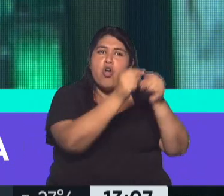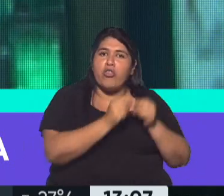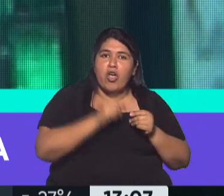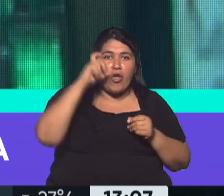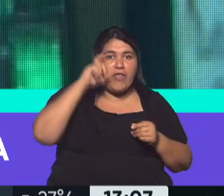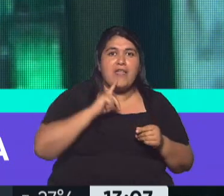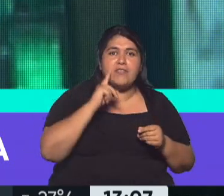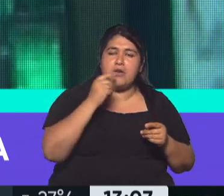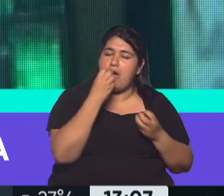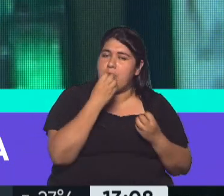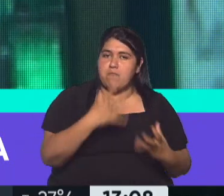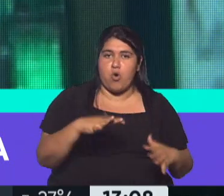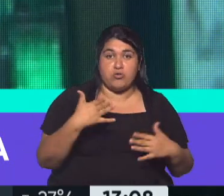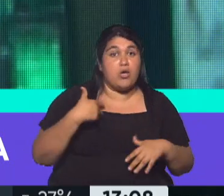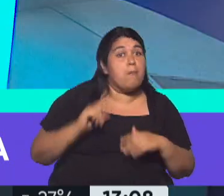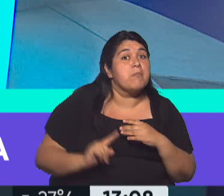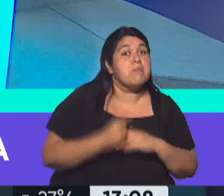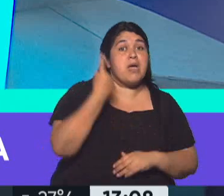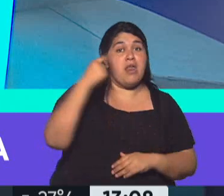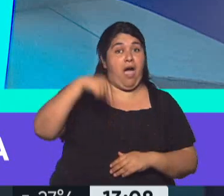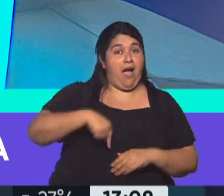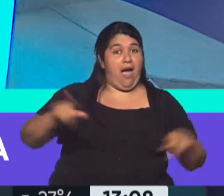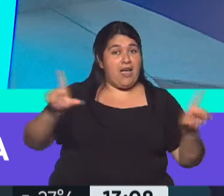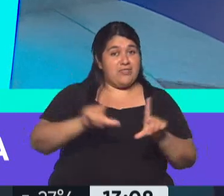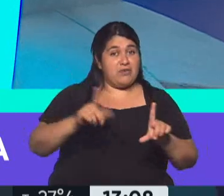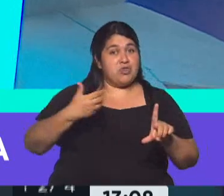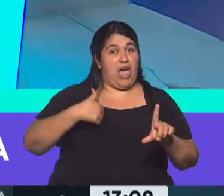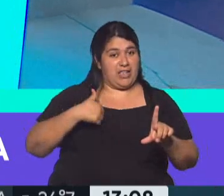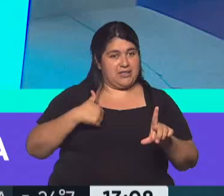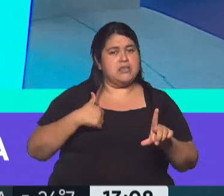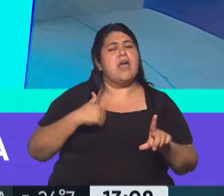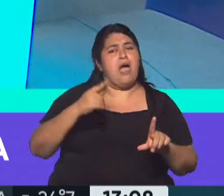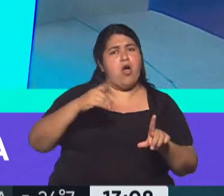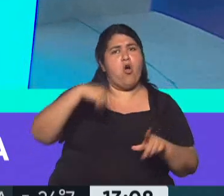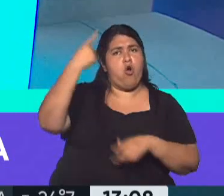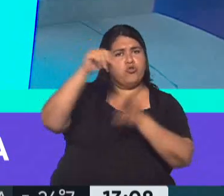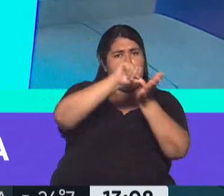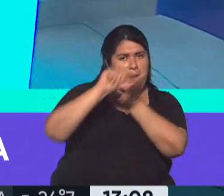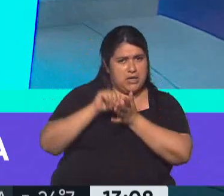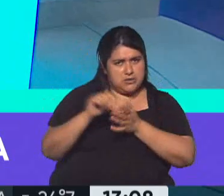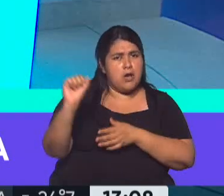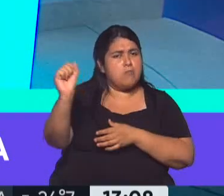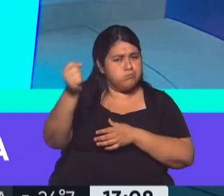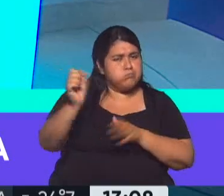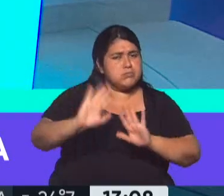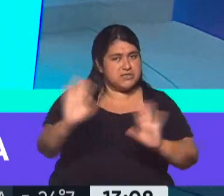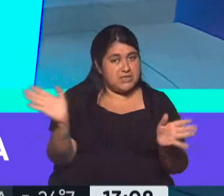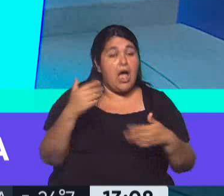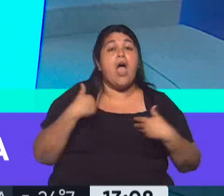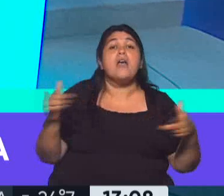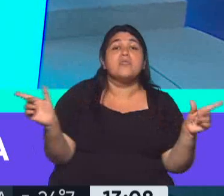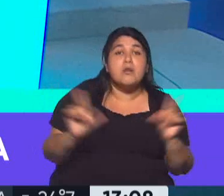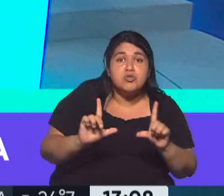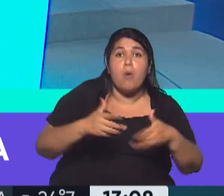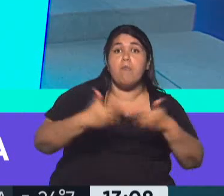primero de la televisión argentina. Hay otras televisoras afuera en otros países que ya lo tienen. Televisión